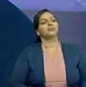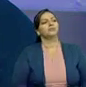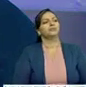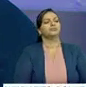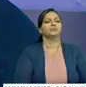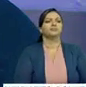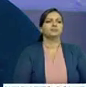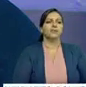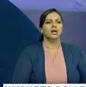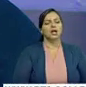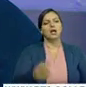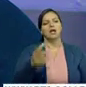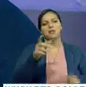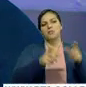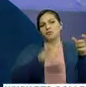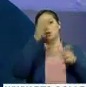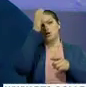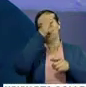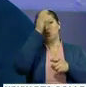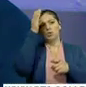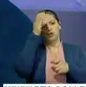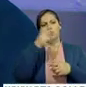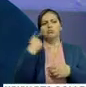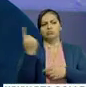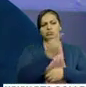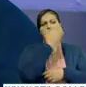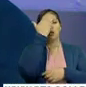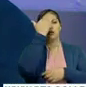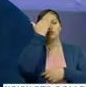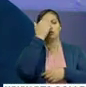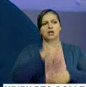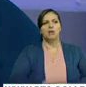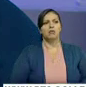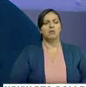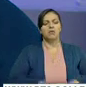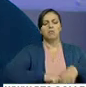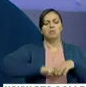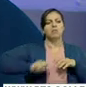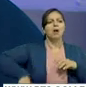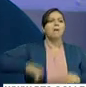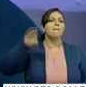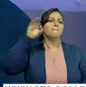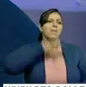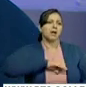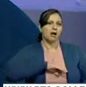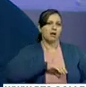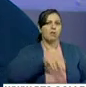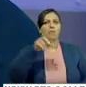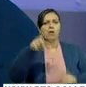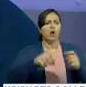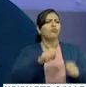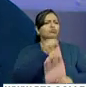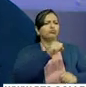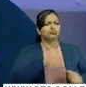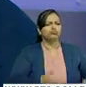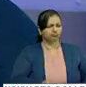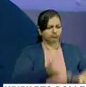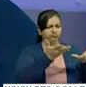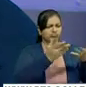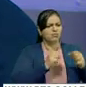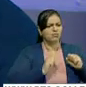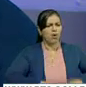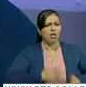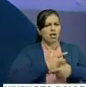concreto, pues católicas, también es considerado un pecado. Y lógicamente, ya dentro de esa concepción, nosotros tenemos que... Hay